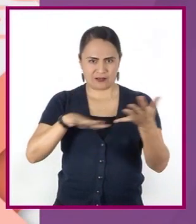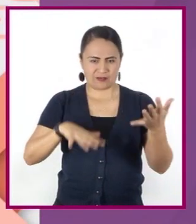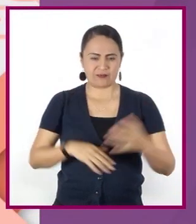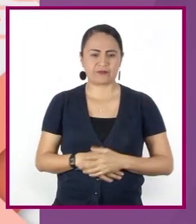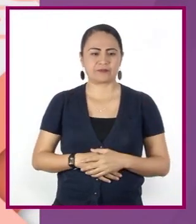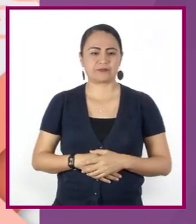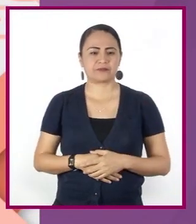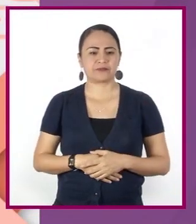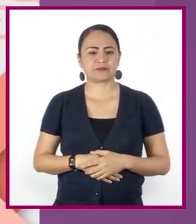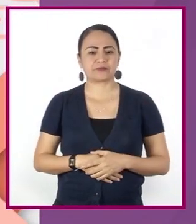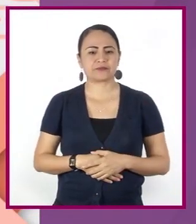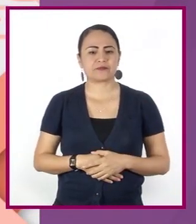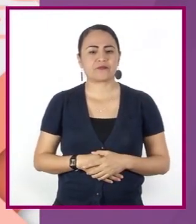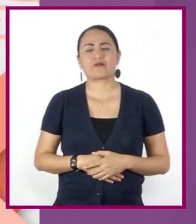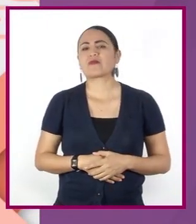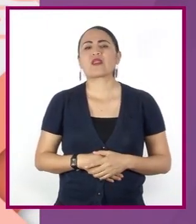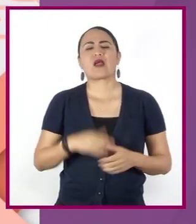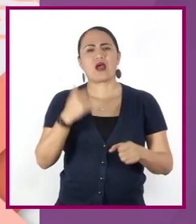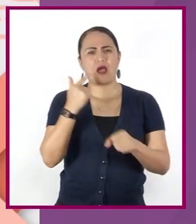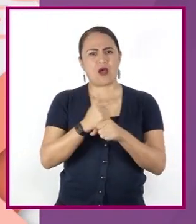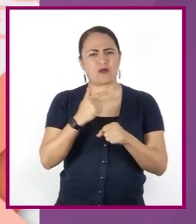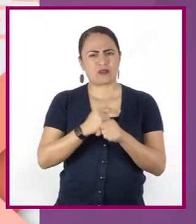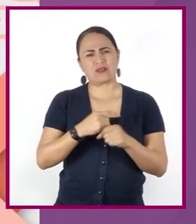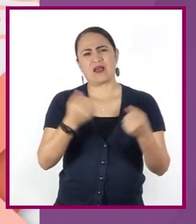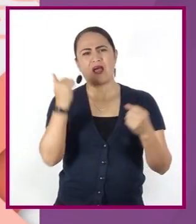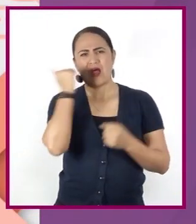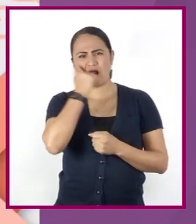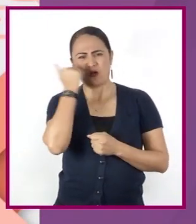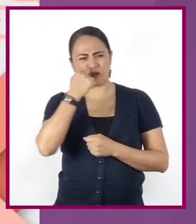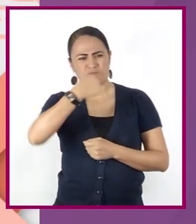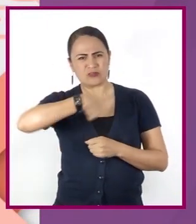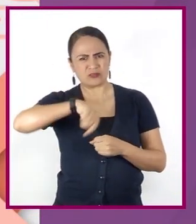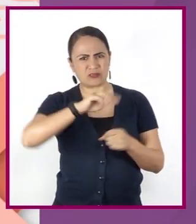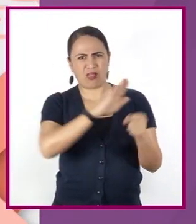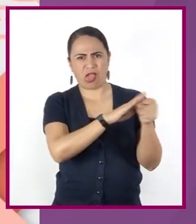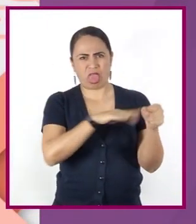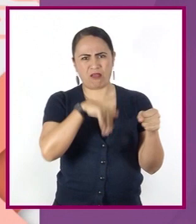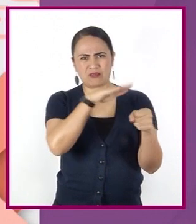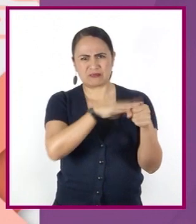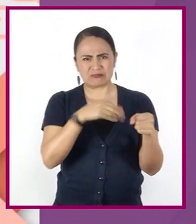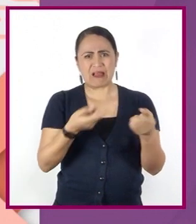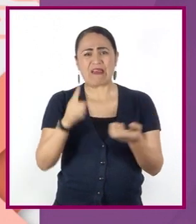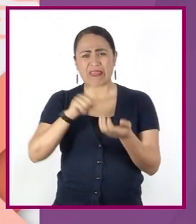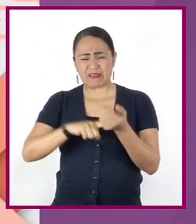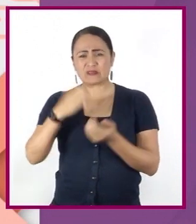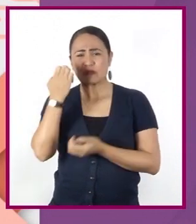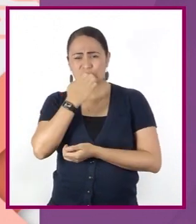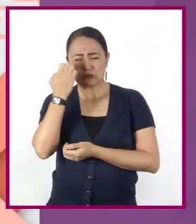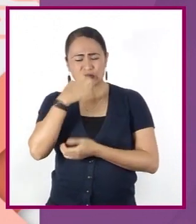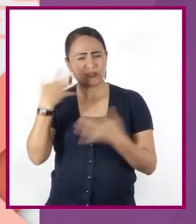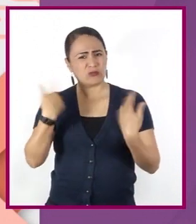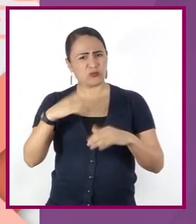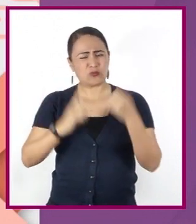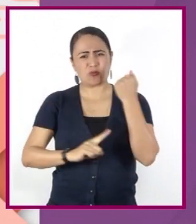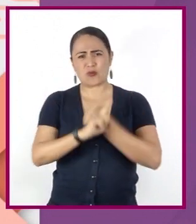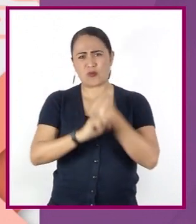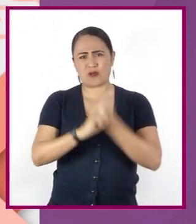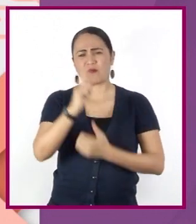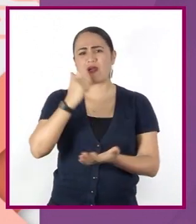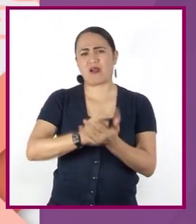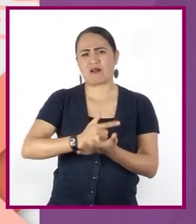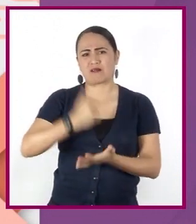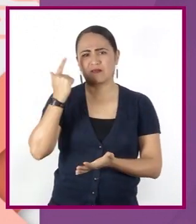Presentan un programa para detectar el acoso escolar. Un problema muy grave dentro del ámbito estudiantil es el acoso